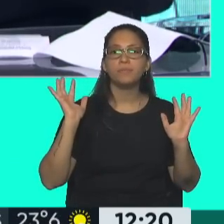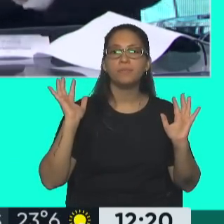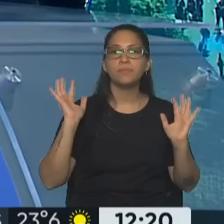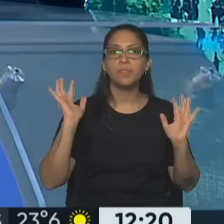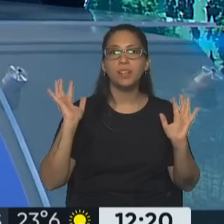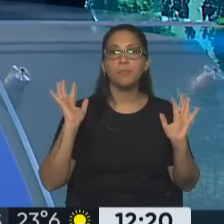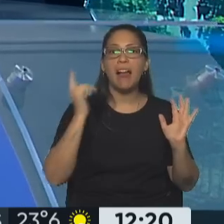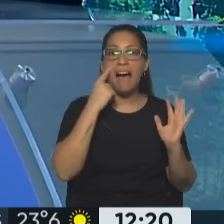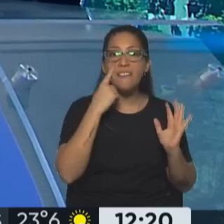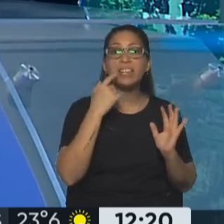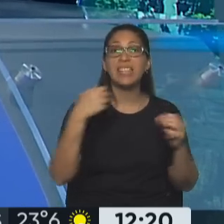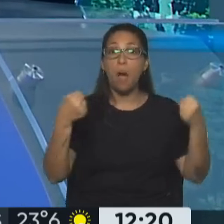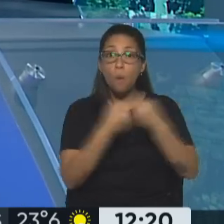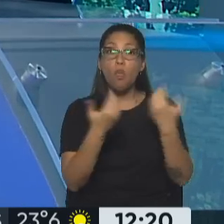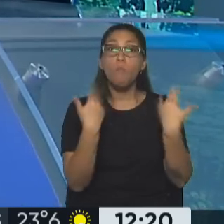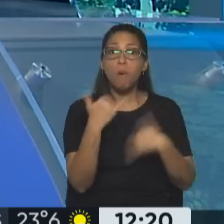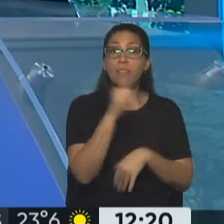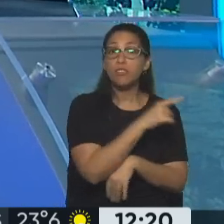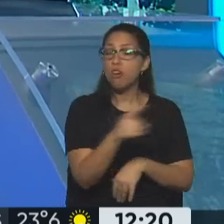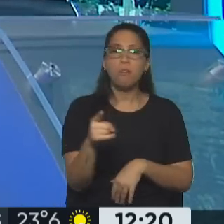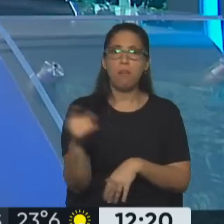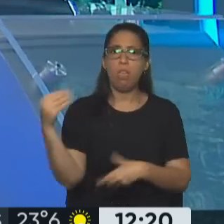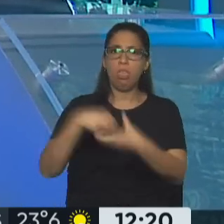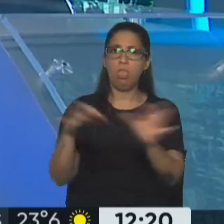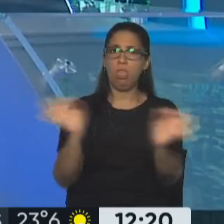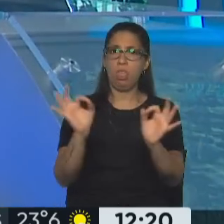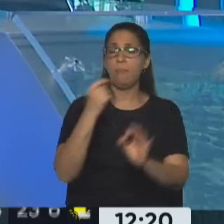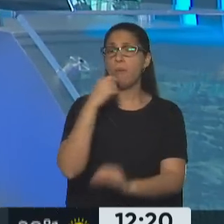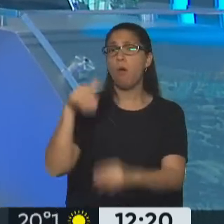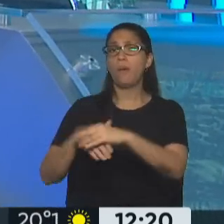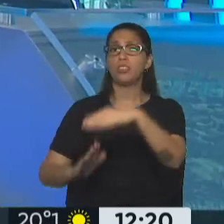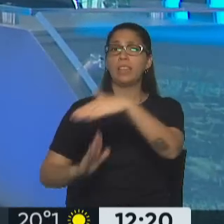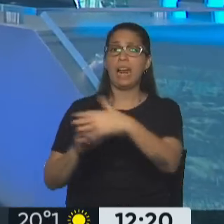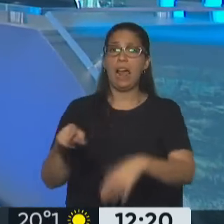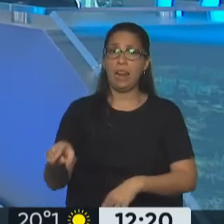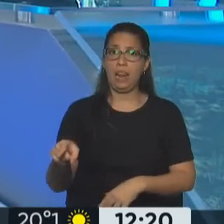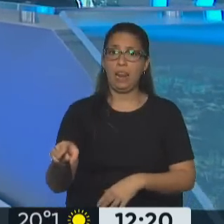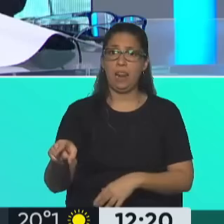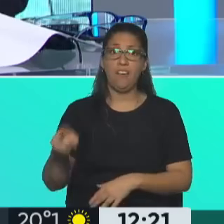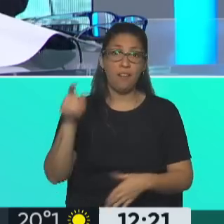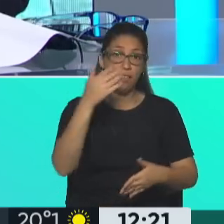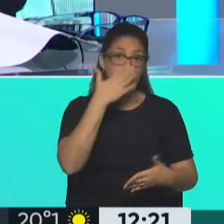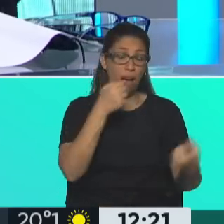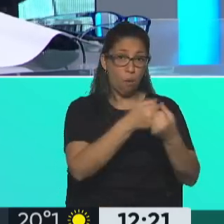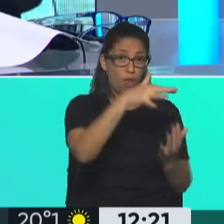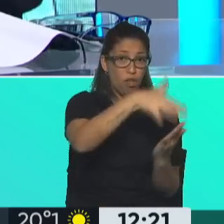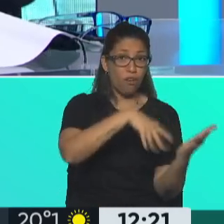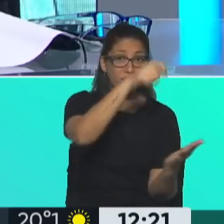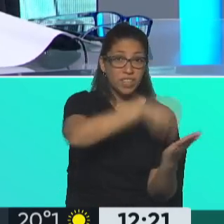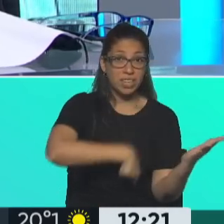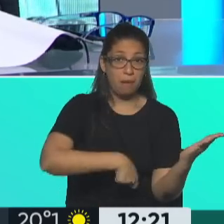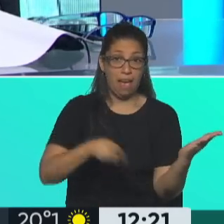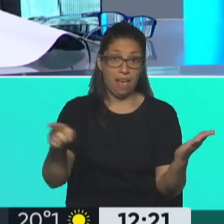la viabilidad del acuerdo, no lo hicieron. Uno de ellos fue el propio Banco Central. El propio Banco Central que firma el acuerdo, porque el presidente del Banco